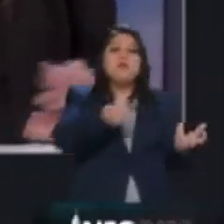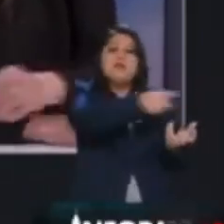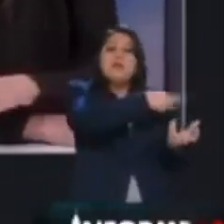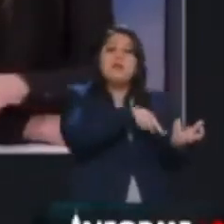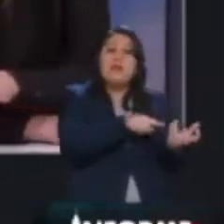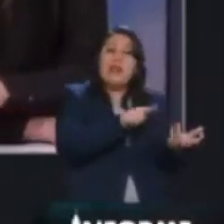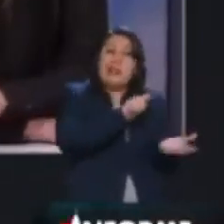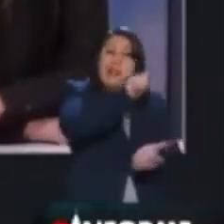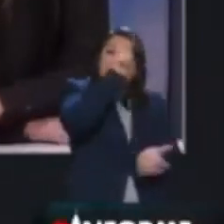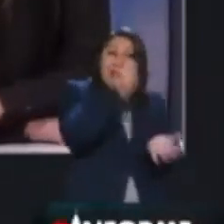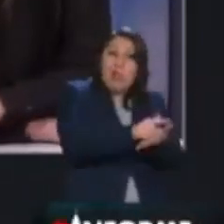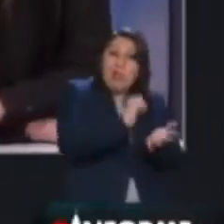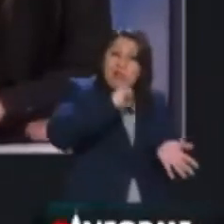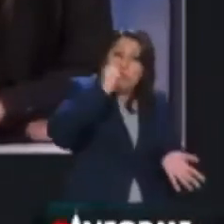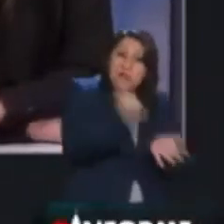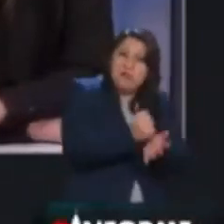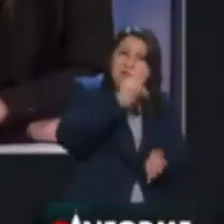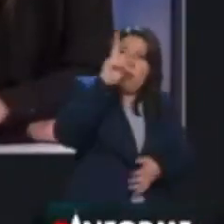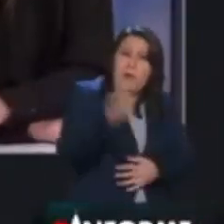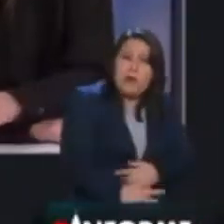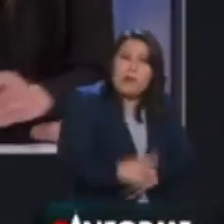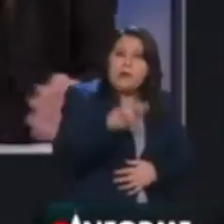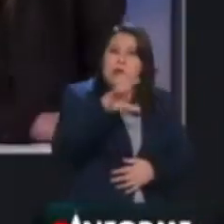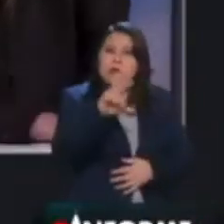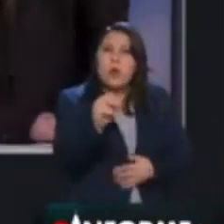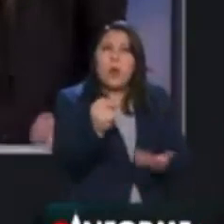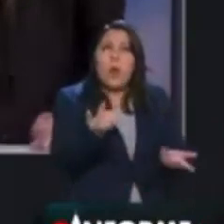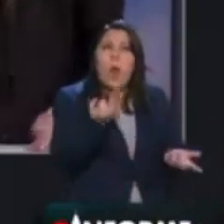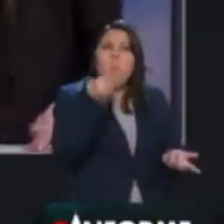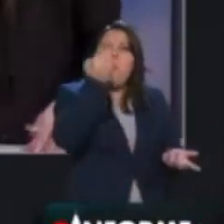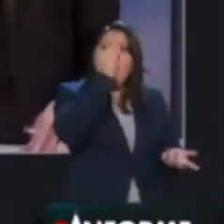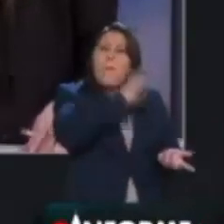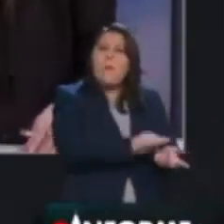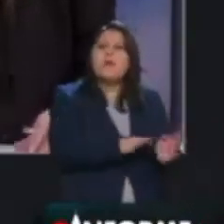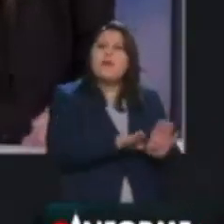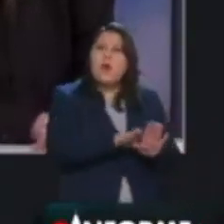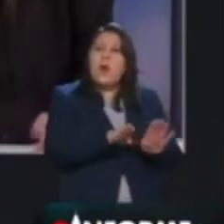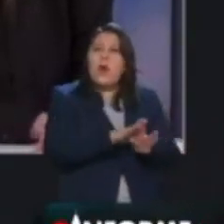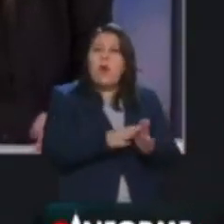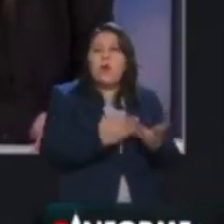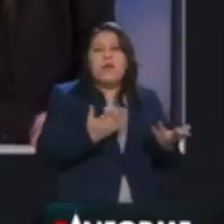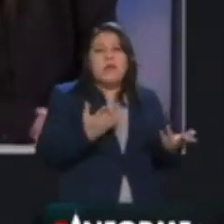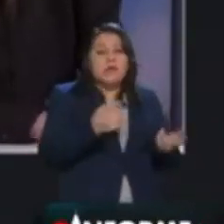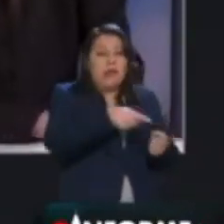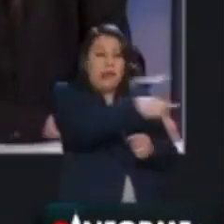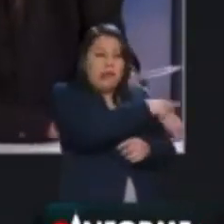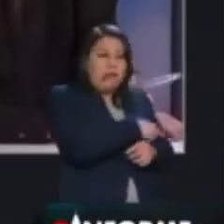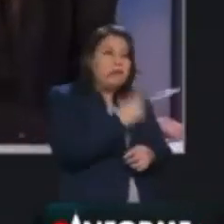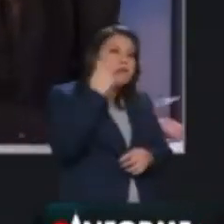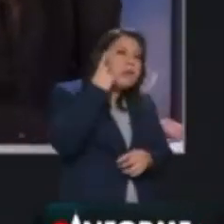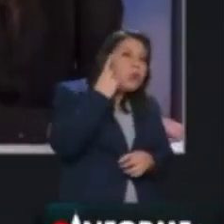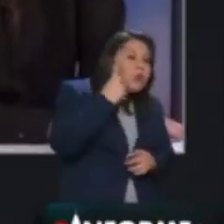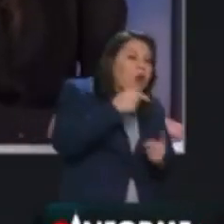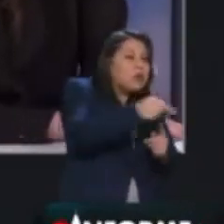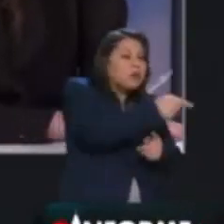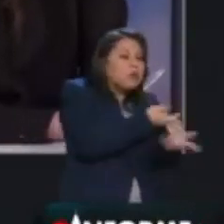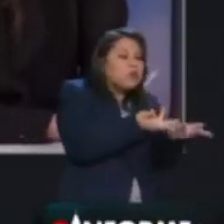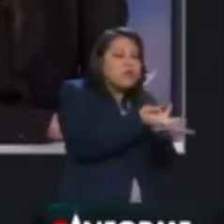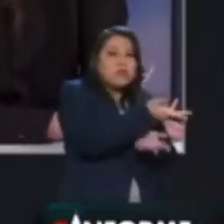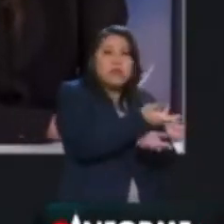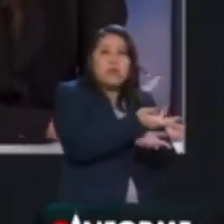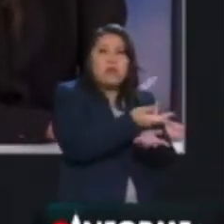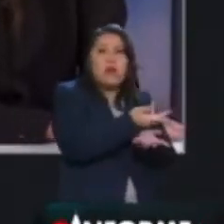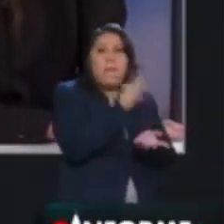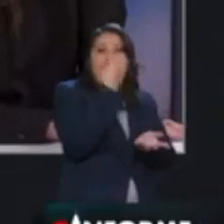si es legal o es ilegal, qué va a pasar, etcétera. No, claramente no eran funcionarios públicos, claro, porque entonces hubieran sido